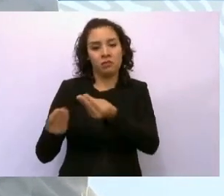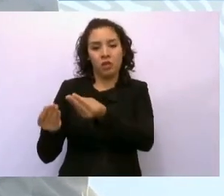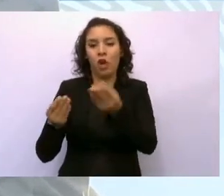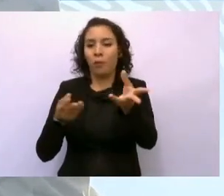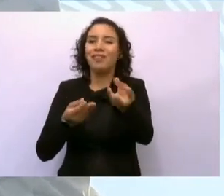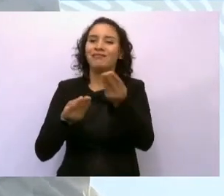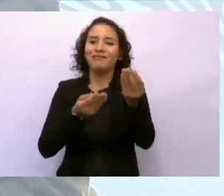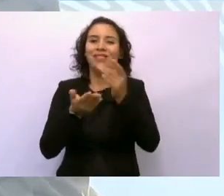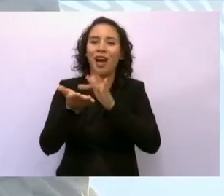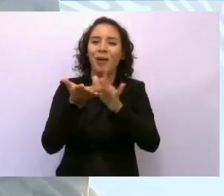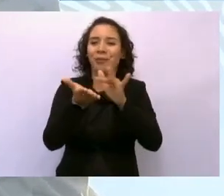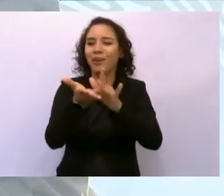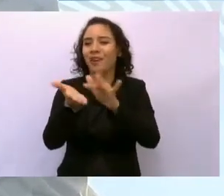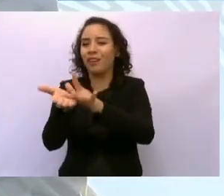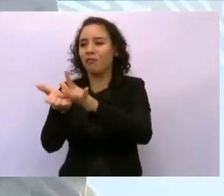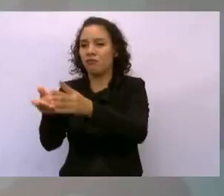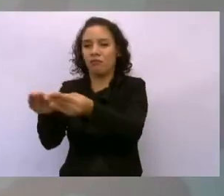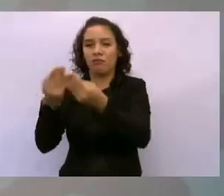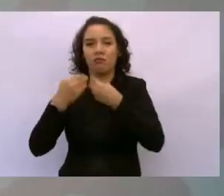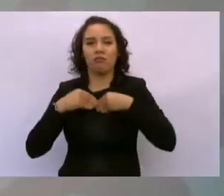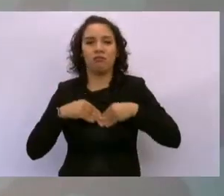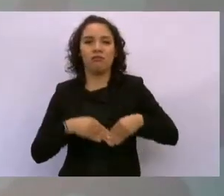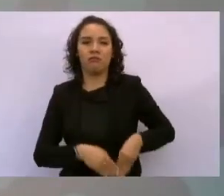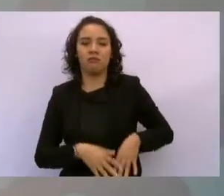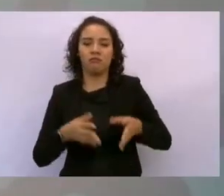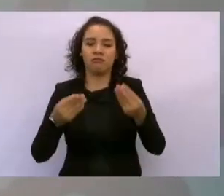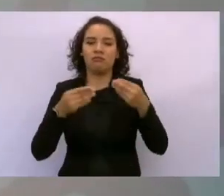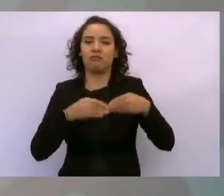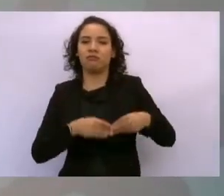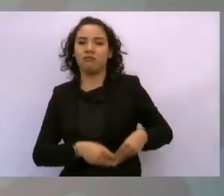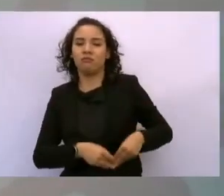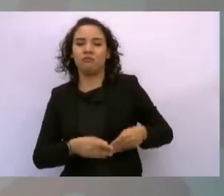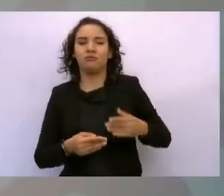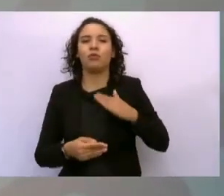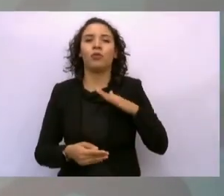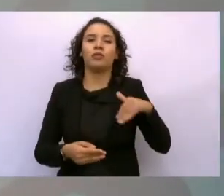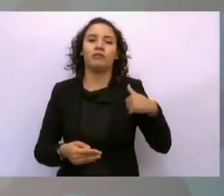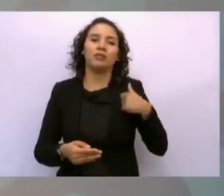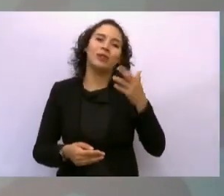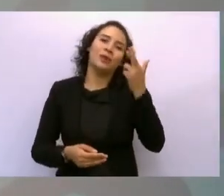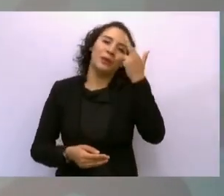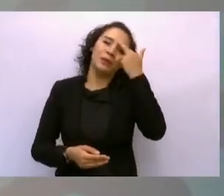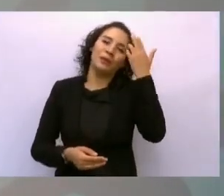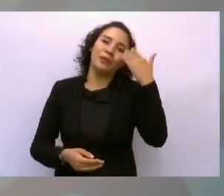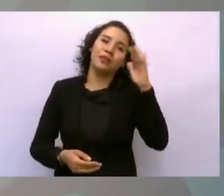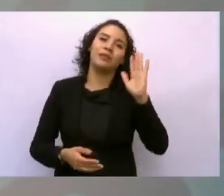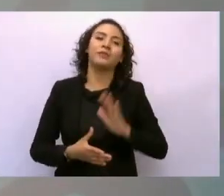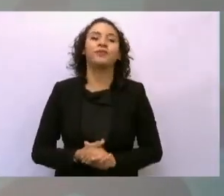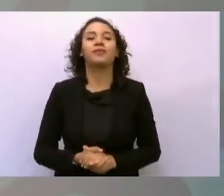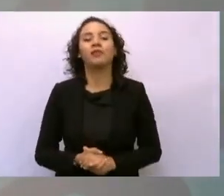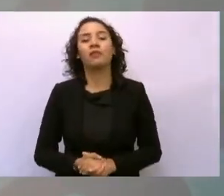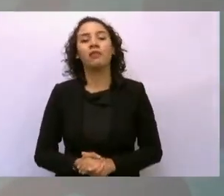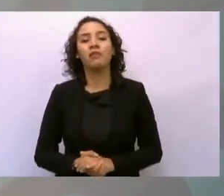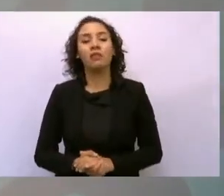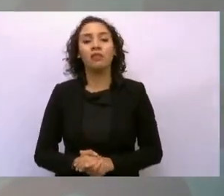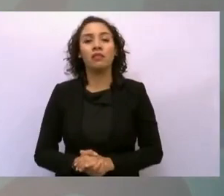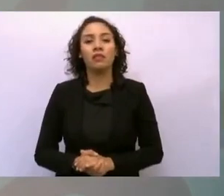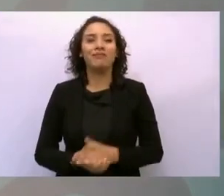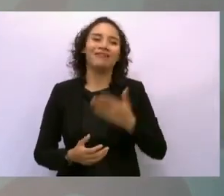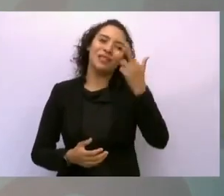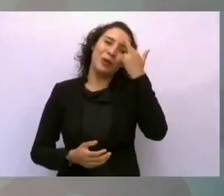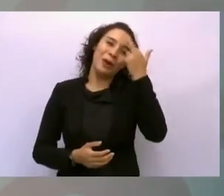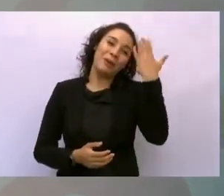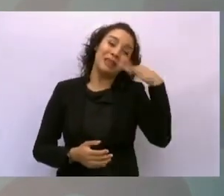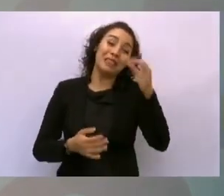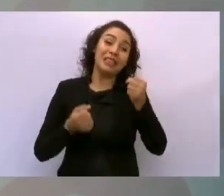recursos, lo que aquí ha mencionado Zoé, lo del seguro popular, que